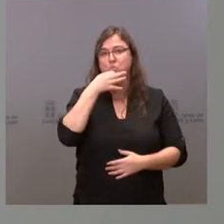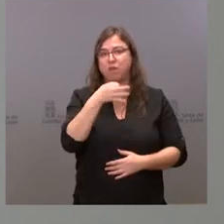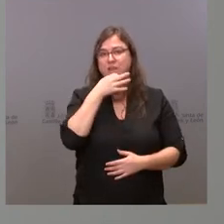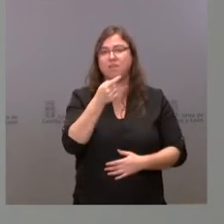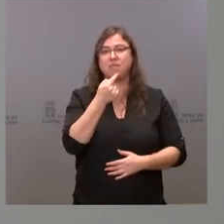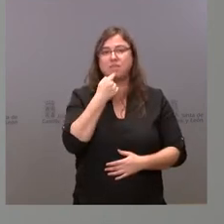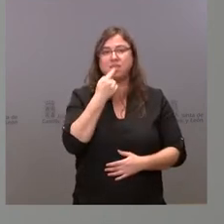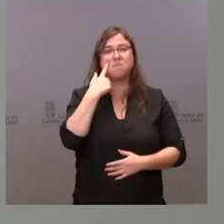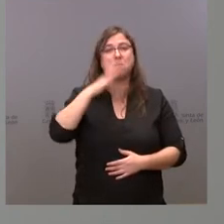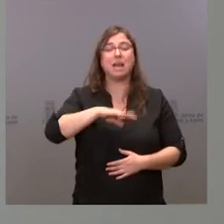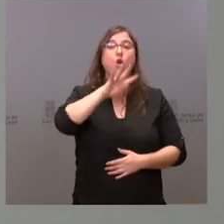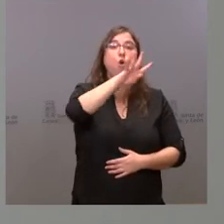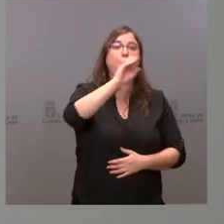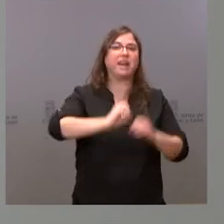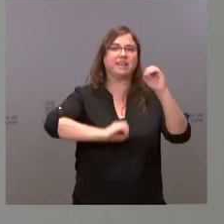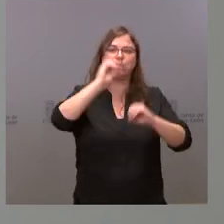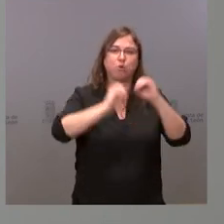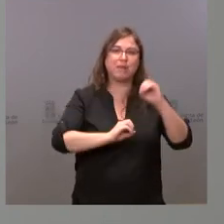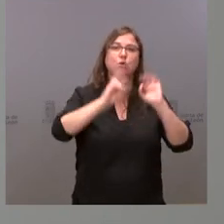alrededor del 40%